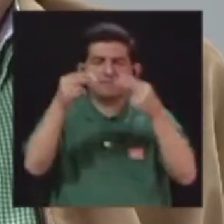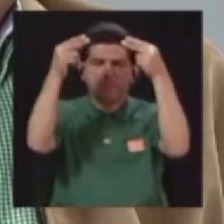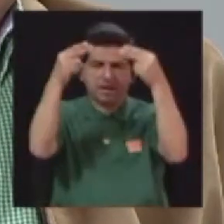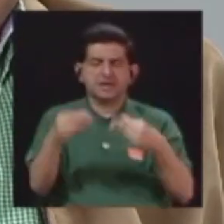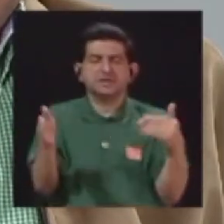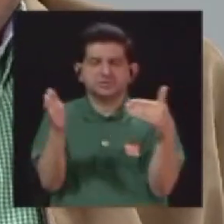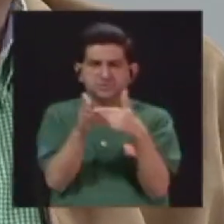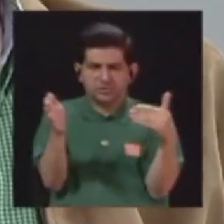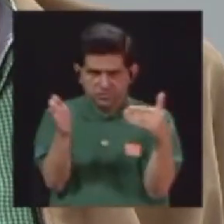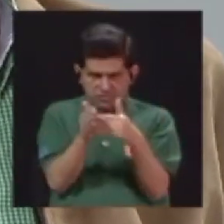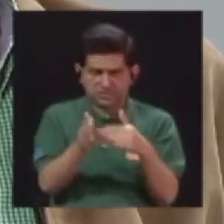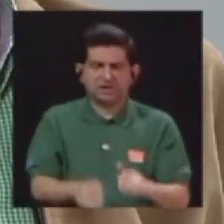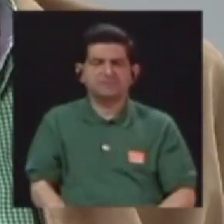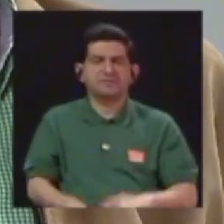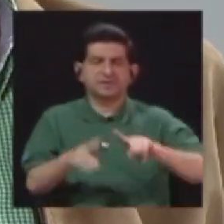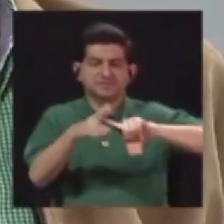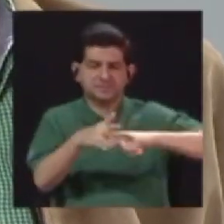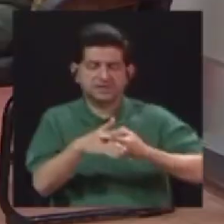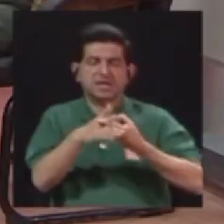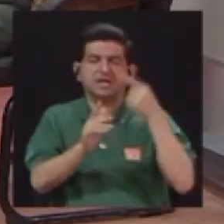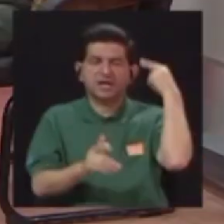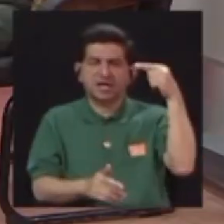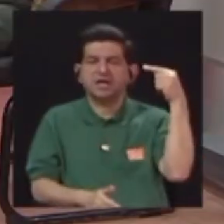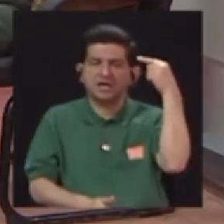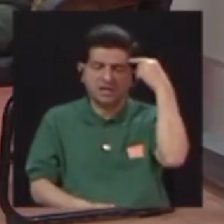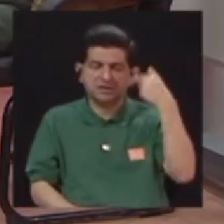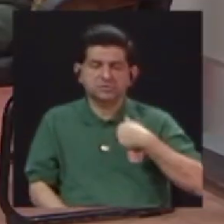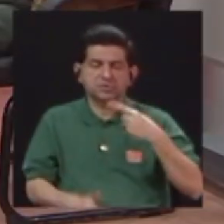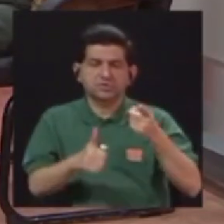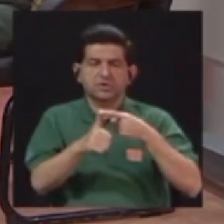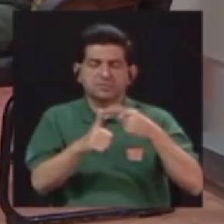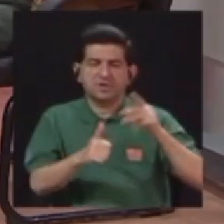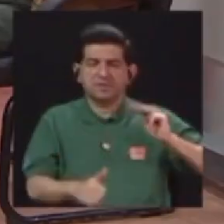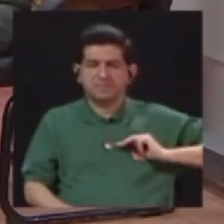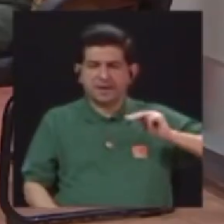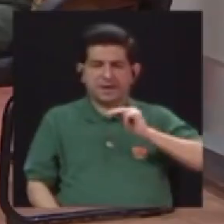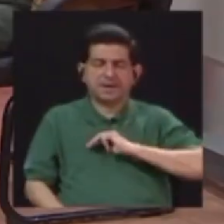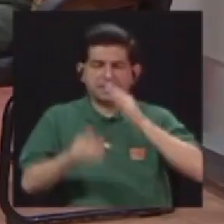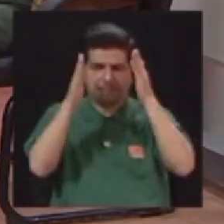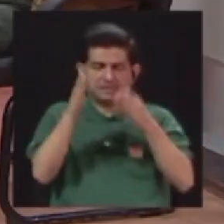¿verdad? Iniciando su gobierno, es decir, fui su primer ministro de Hacienda.